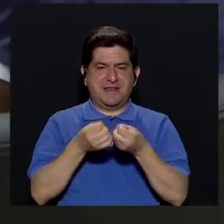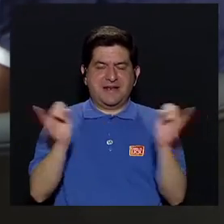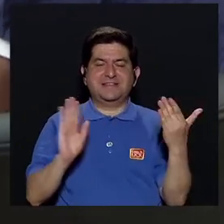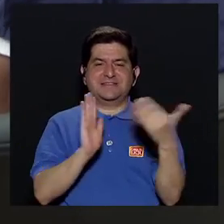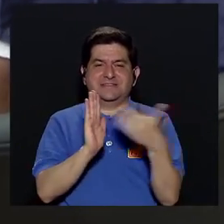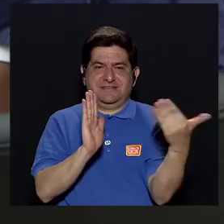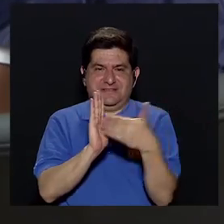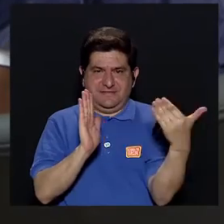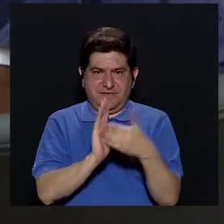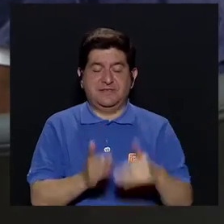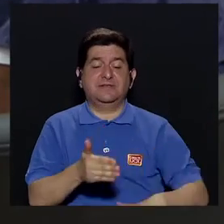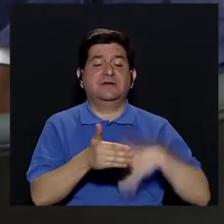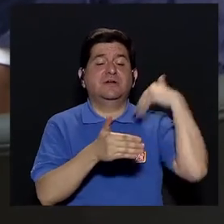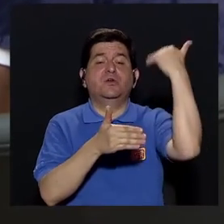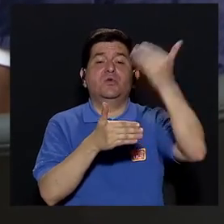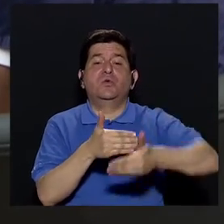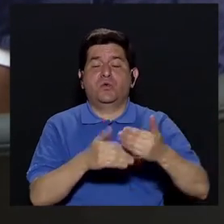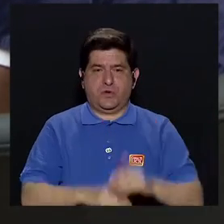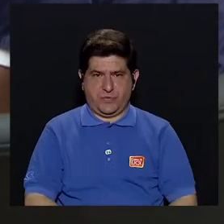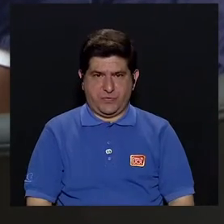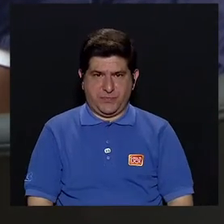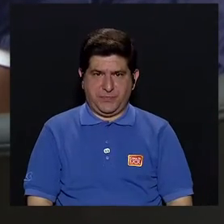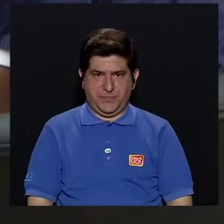intactas. Posteriormente se hace